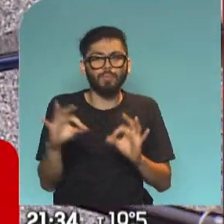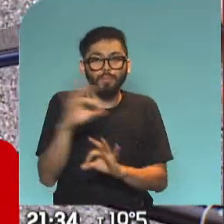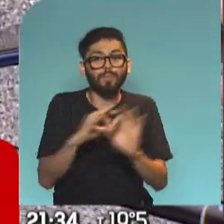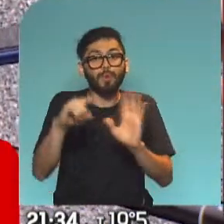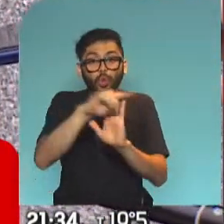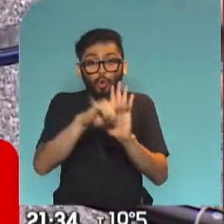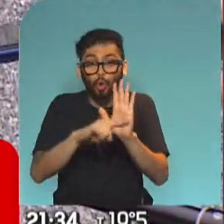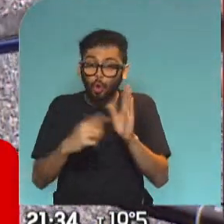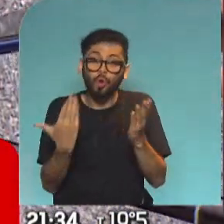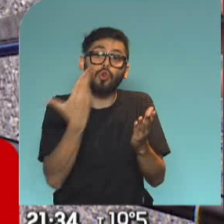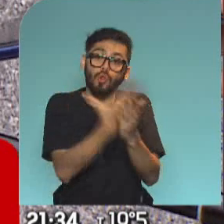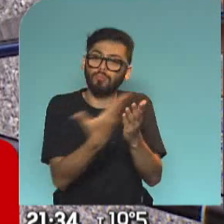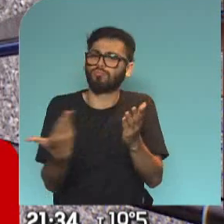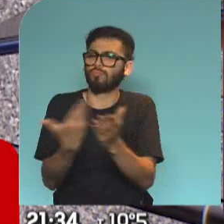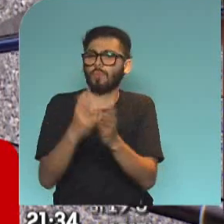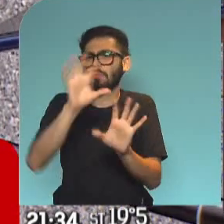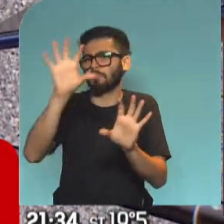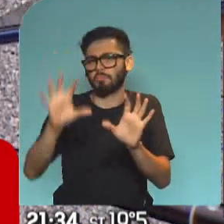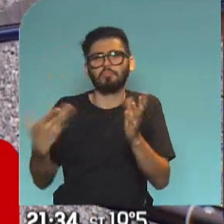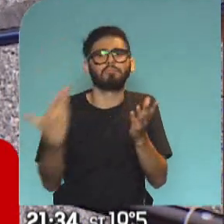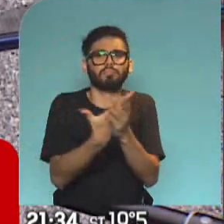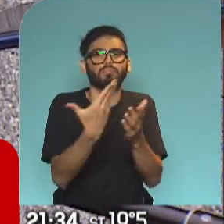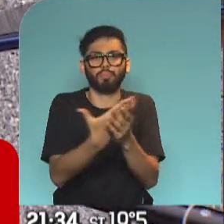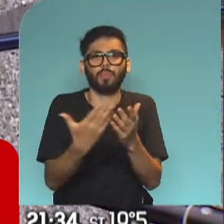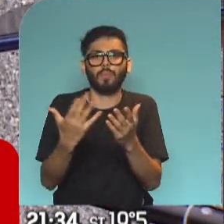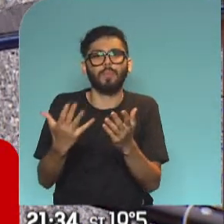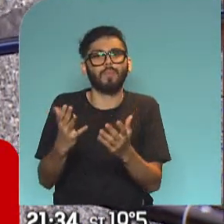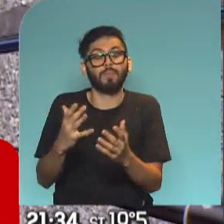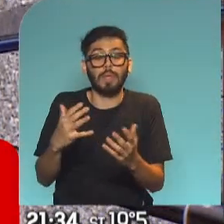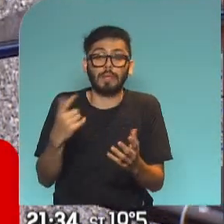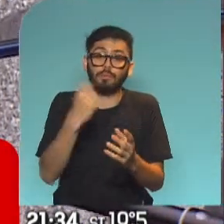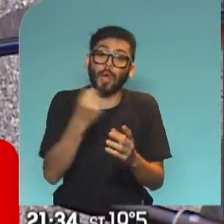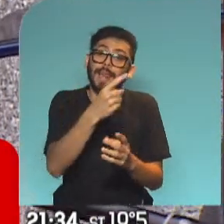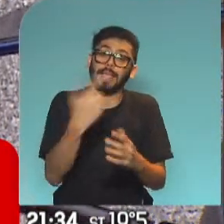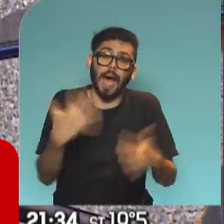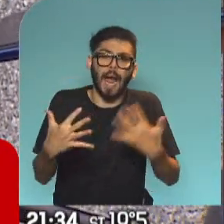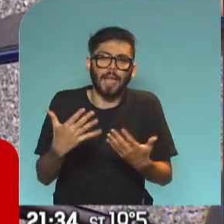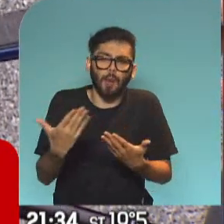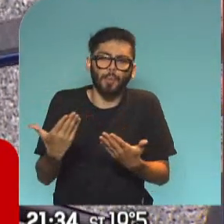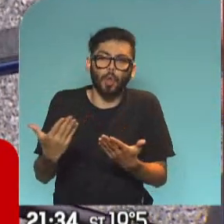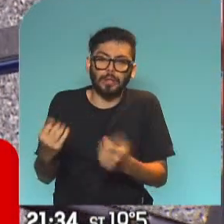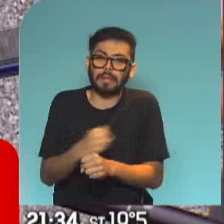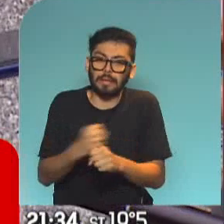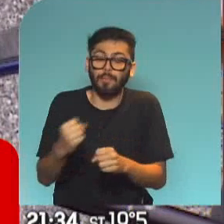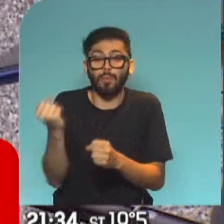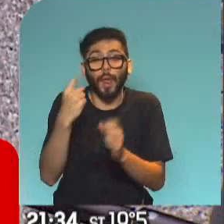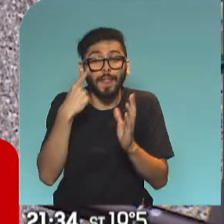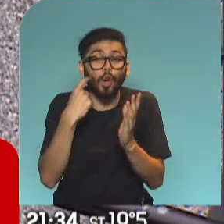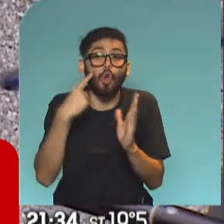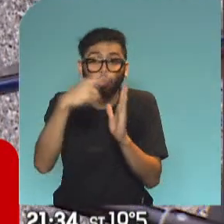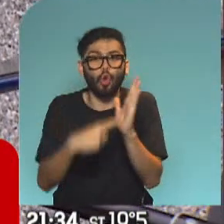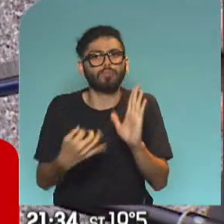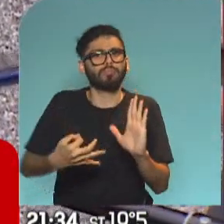vaya recibiendo de las distintas jurisdicciones dan una respuesta en forma lo más rápido posible, pero cumpliendo todos los requisitos para